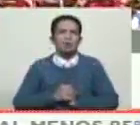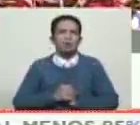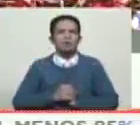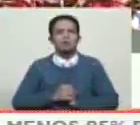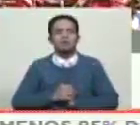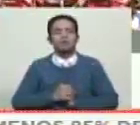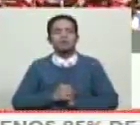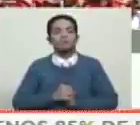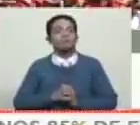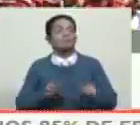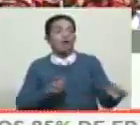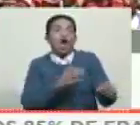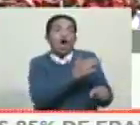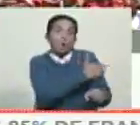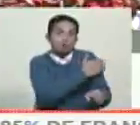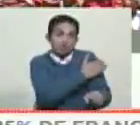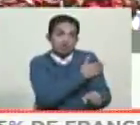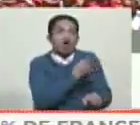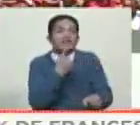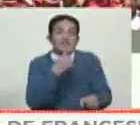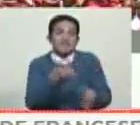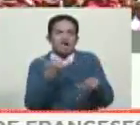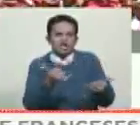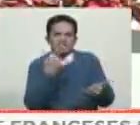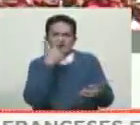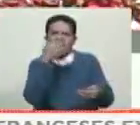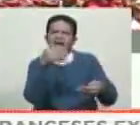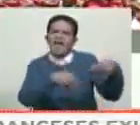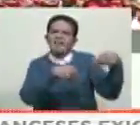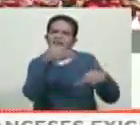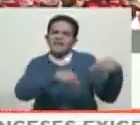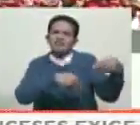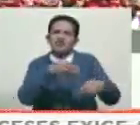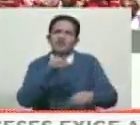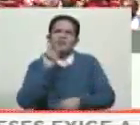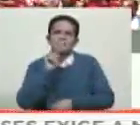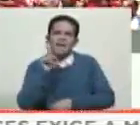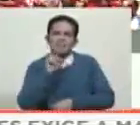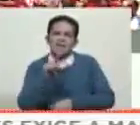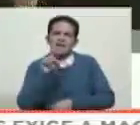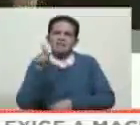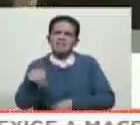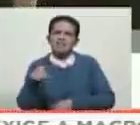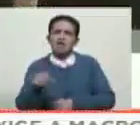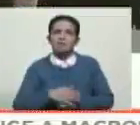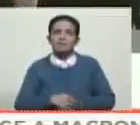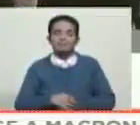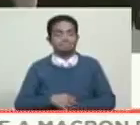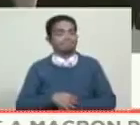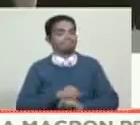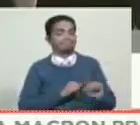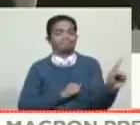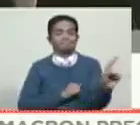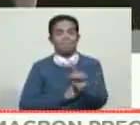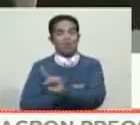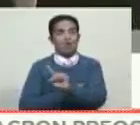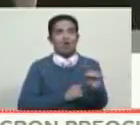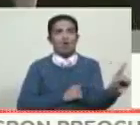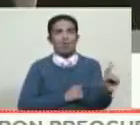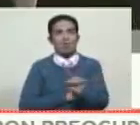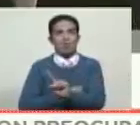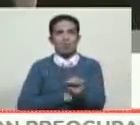¿Estaría ahorita la derecha diciendo que esas elecciones fueron ilegítimas? No.